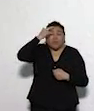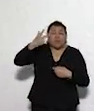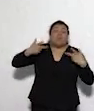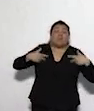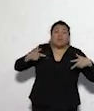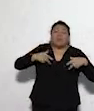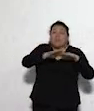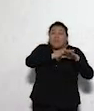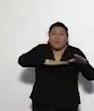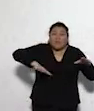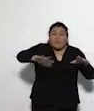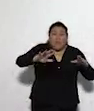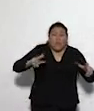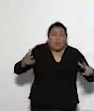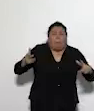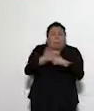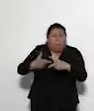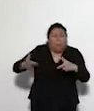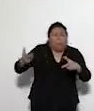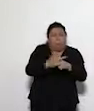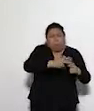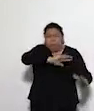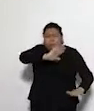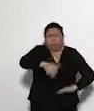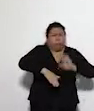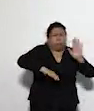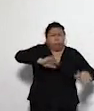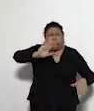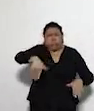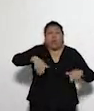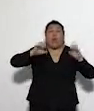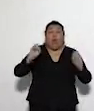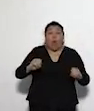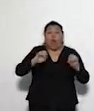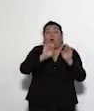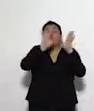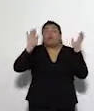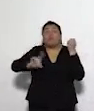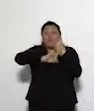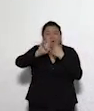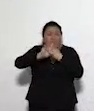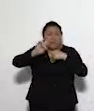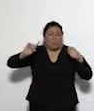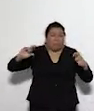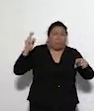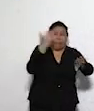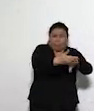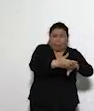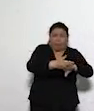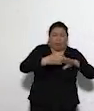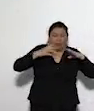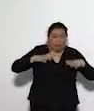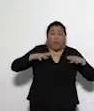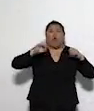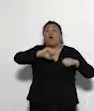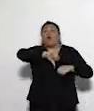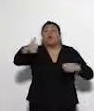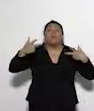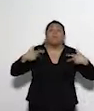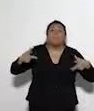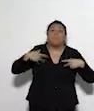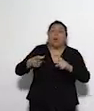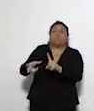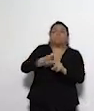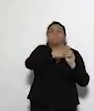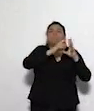de las miles de personas que han sido privadas de la vida, que han sido lesionadas en hechos de violencia, que se encuentran desaparecidas, que se han